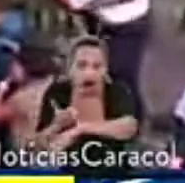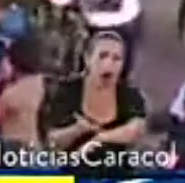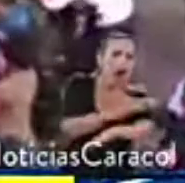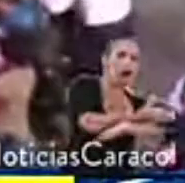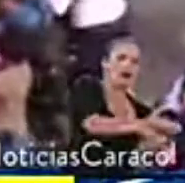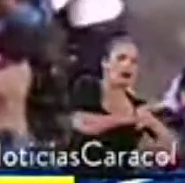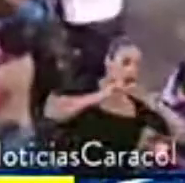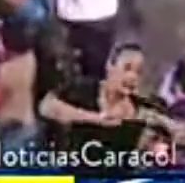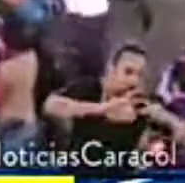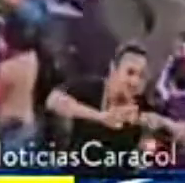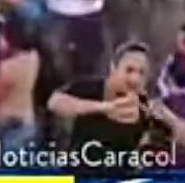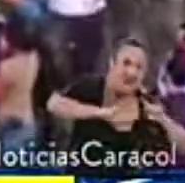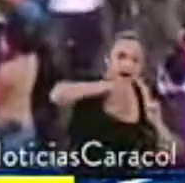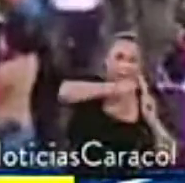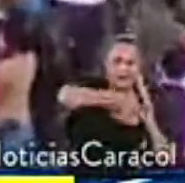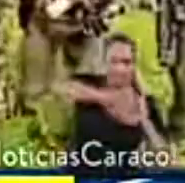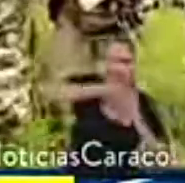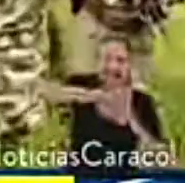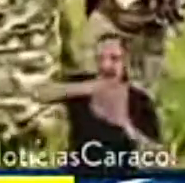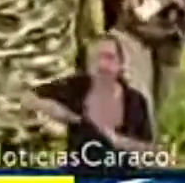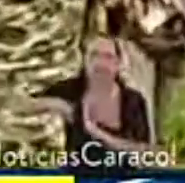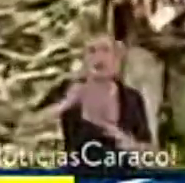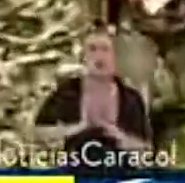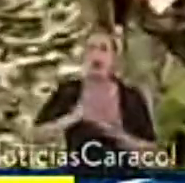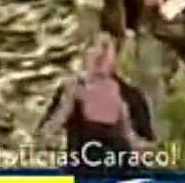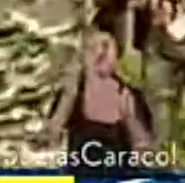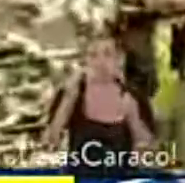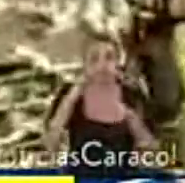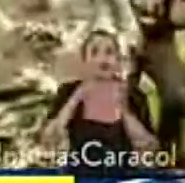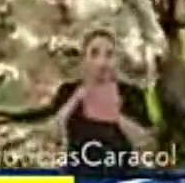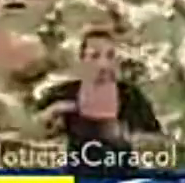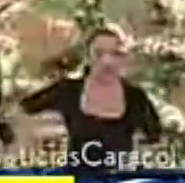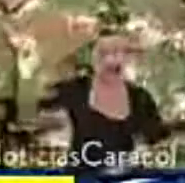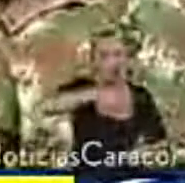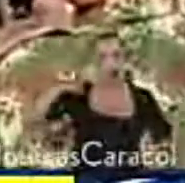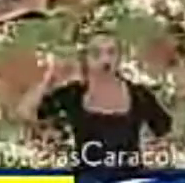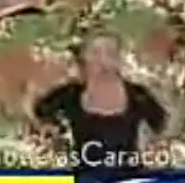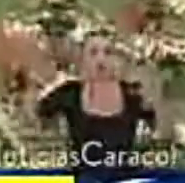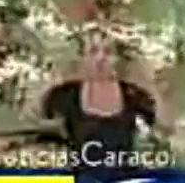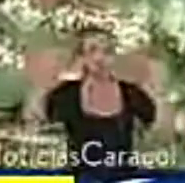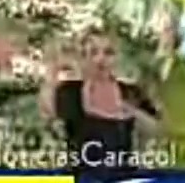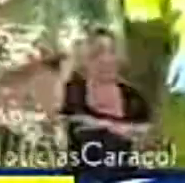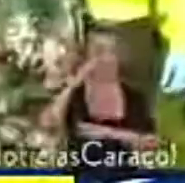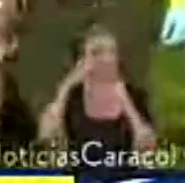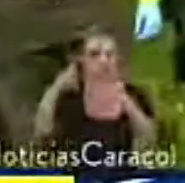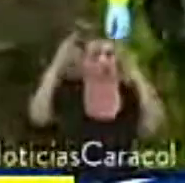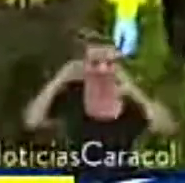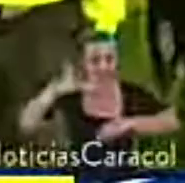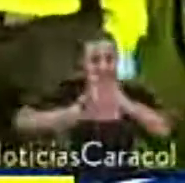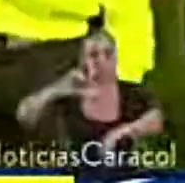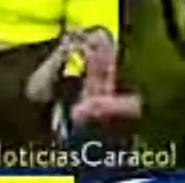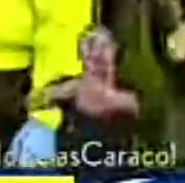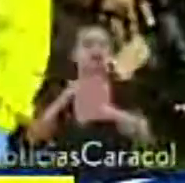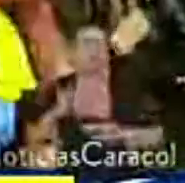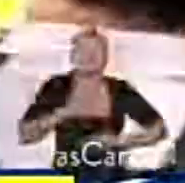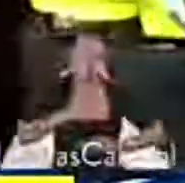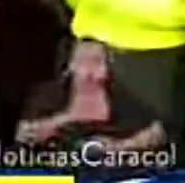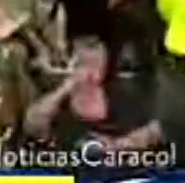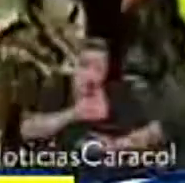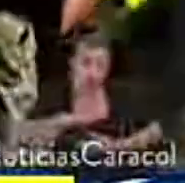los colombianos vieron las imágenes de la operación. Y te lo digo, yo personalmente acompañé ese día al presidente Iván Duque en la base